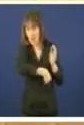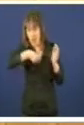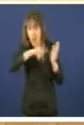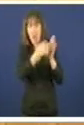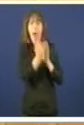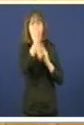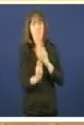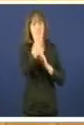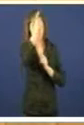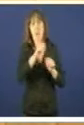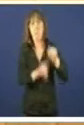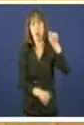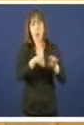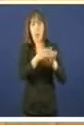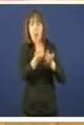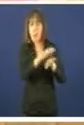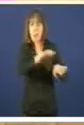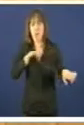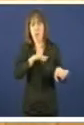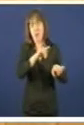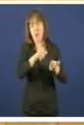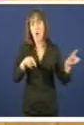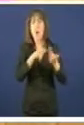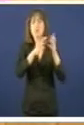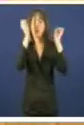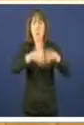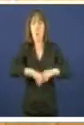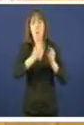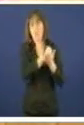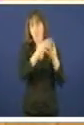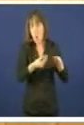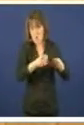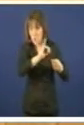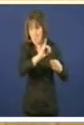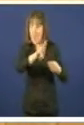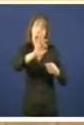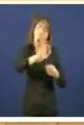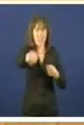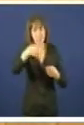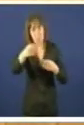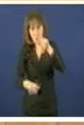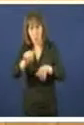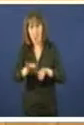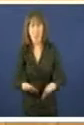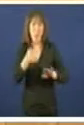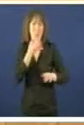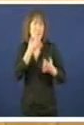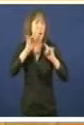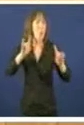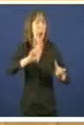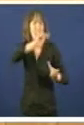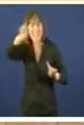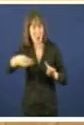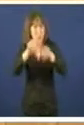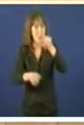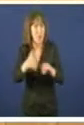require malloría cualificada para aprobación dese documento. Pero, tamén, e unha segunda, pero tamén di, no caso de non resultar aprobado nesta segunda